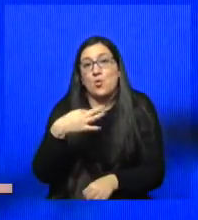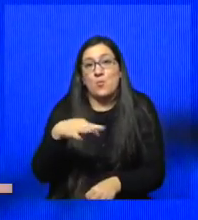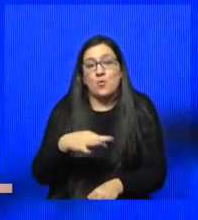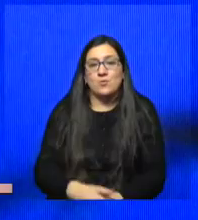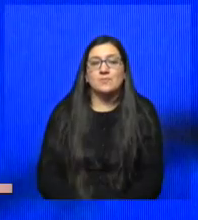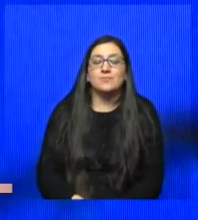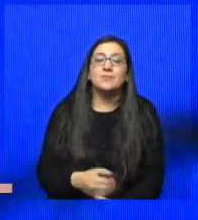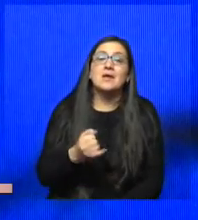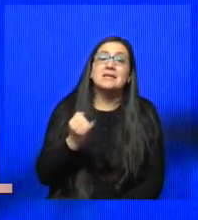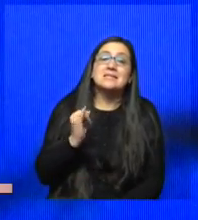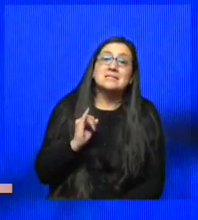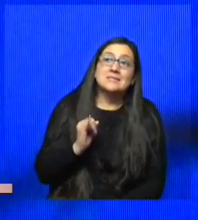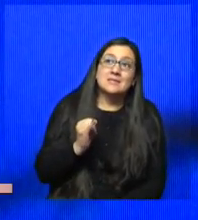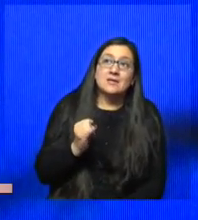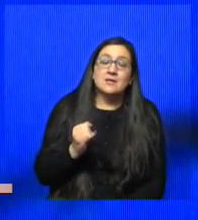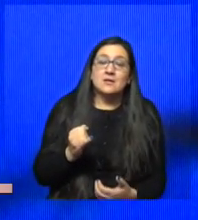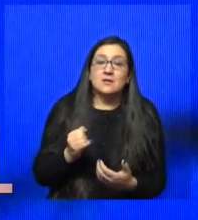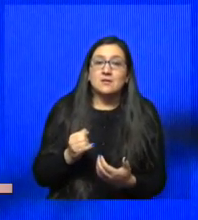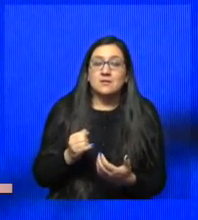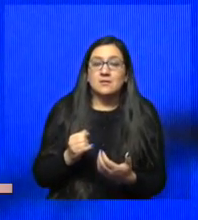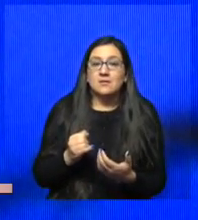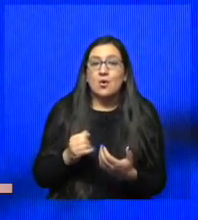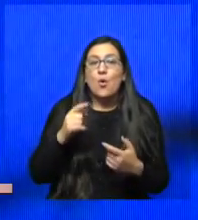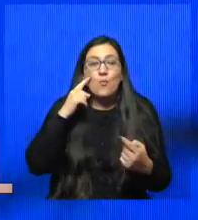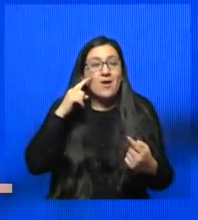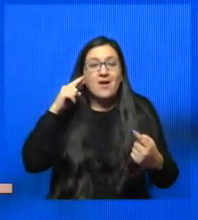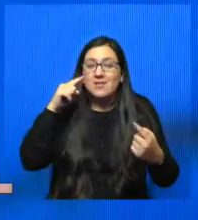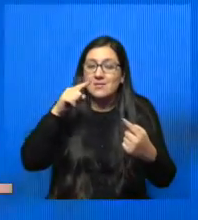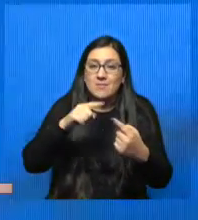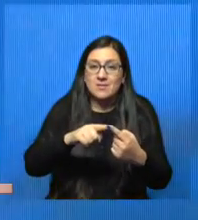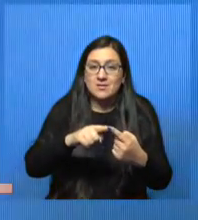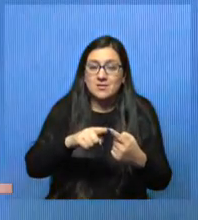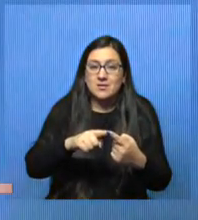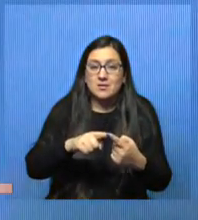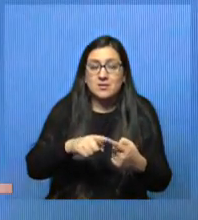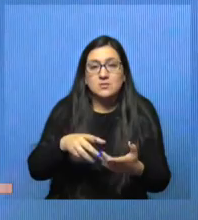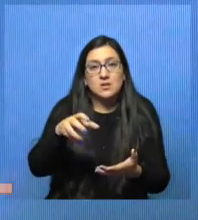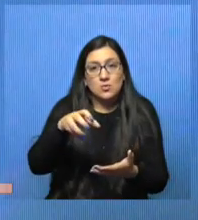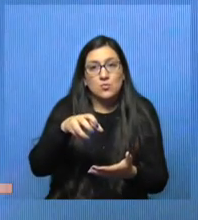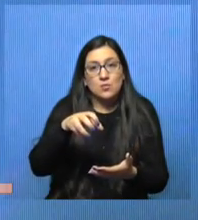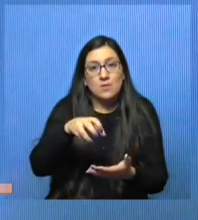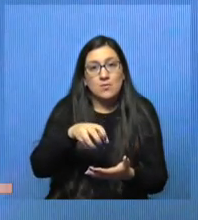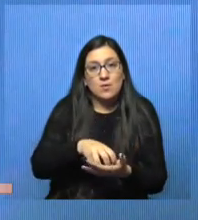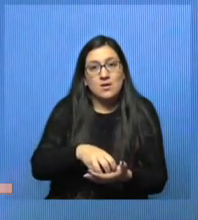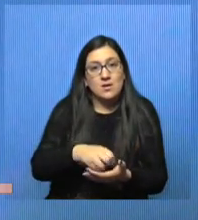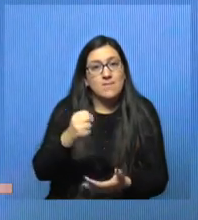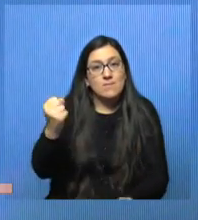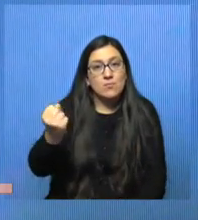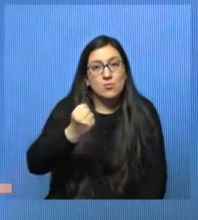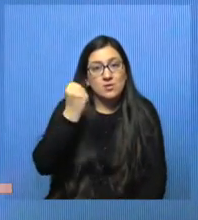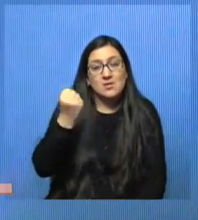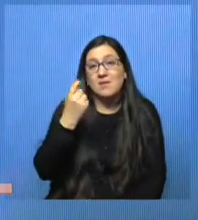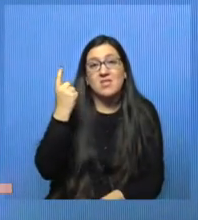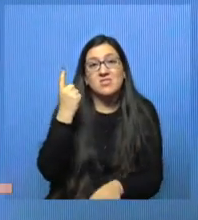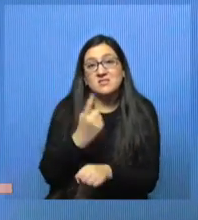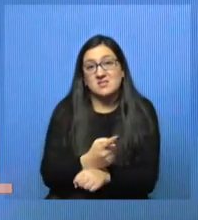en valoraciones respecto a su intencionalidad, objetivamente están en un lugar clave para decidir lo que se